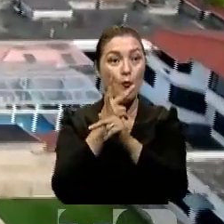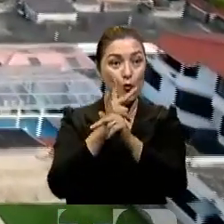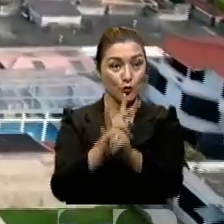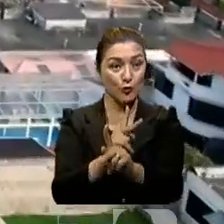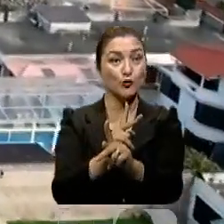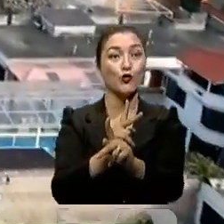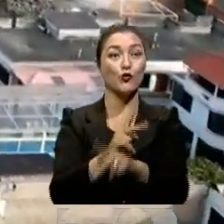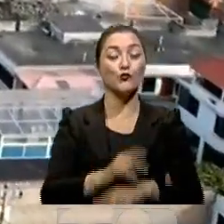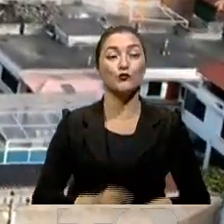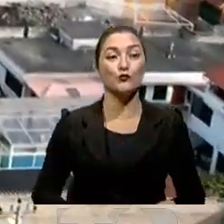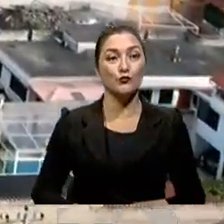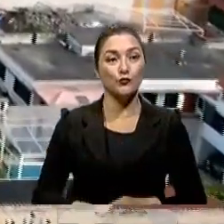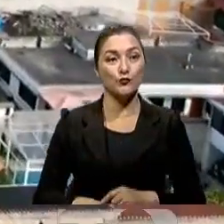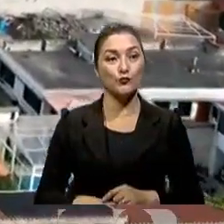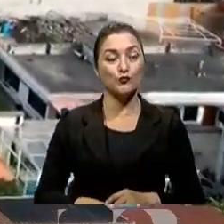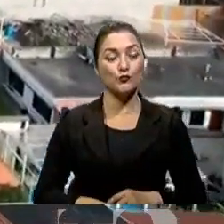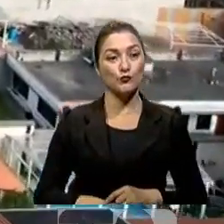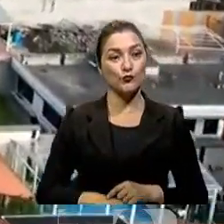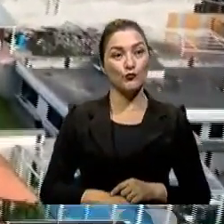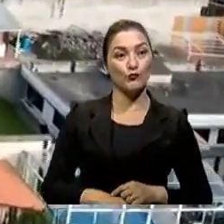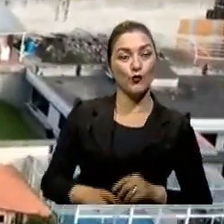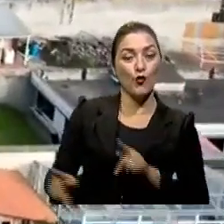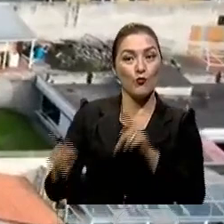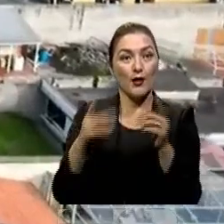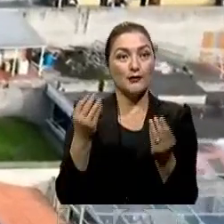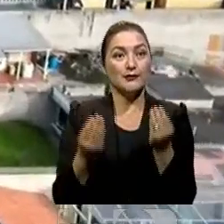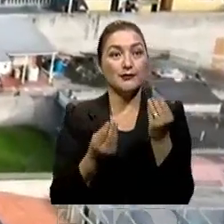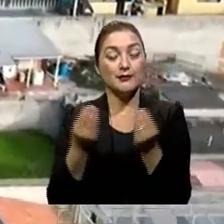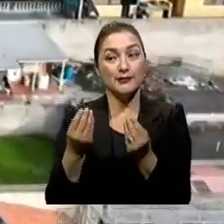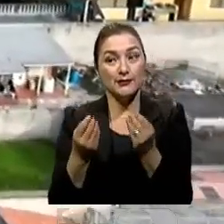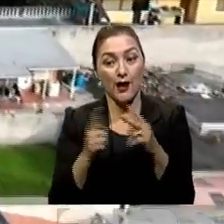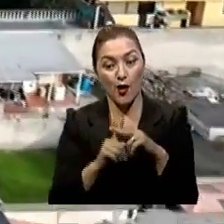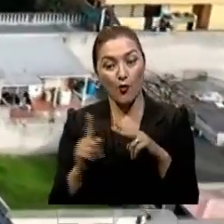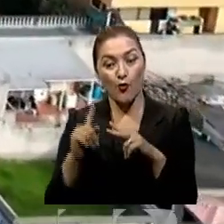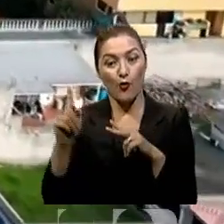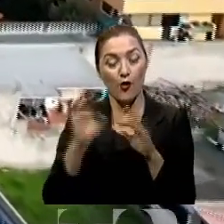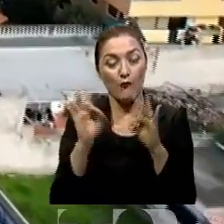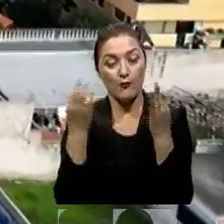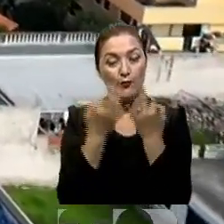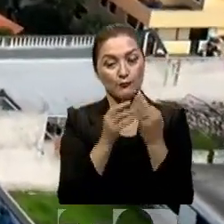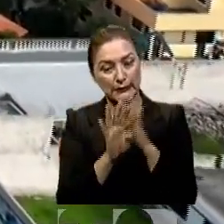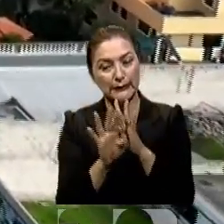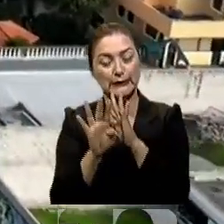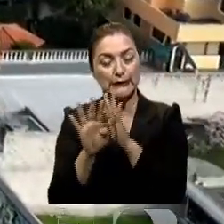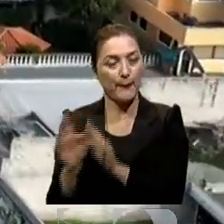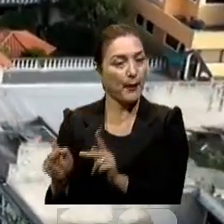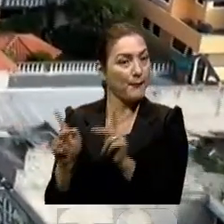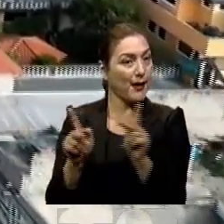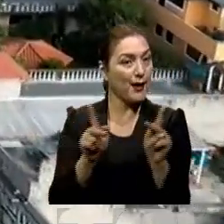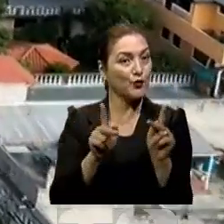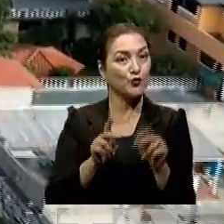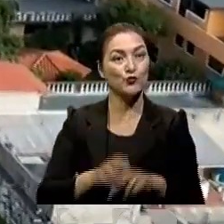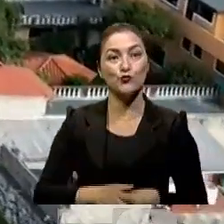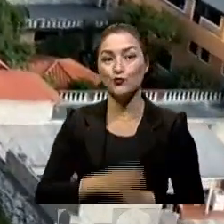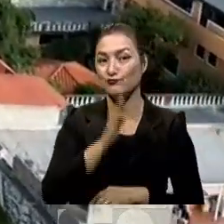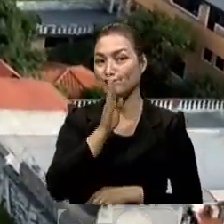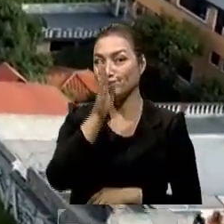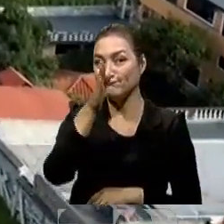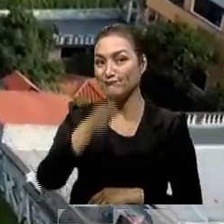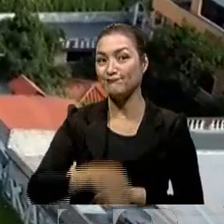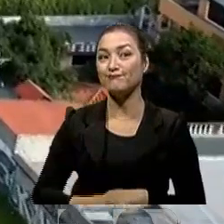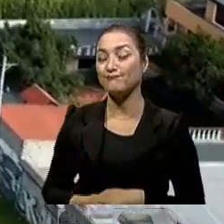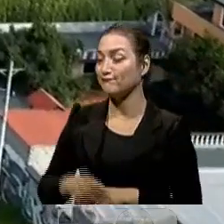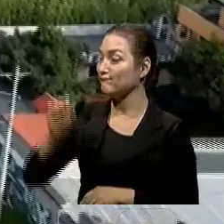ojos y también, como sabemos, un plan de reacción junto a nuestra familia. Siempre hay que estar preparados. Claro que sí, sobre todo